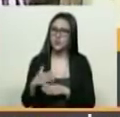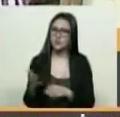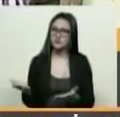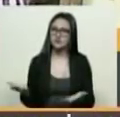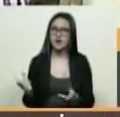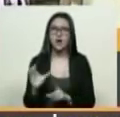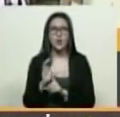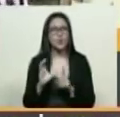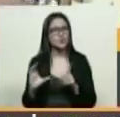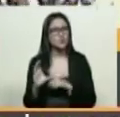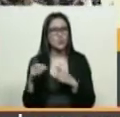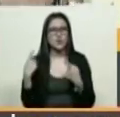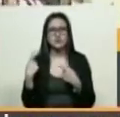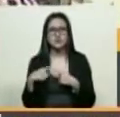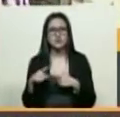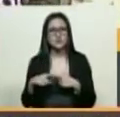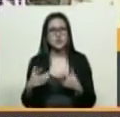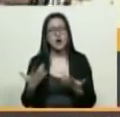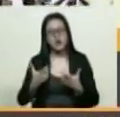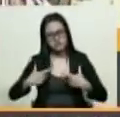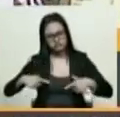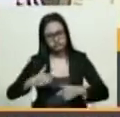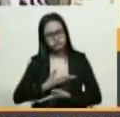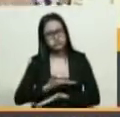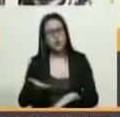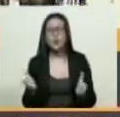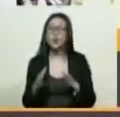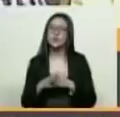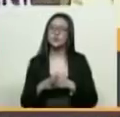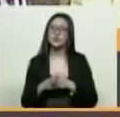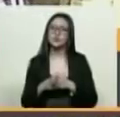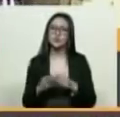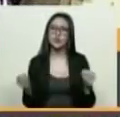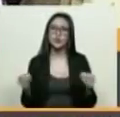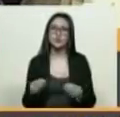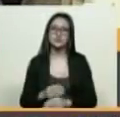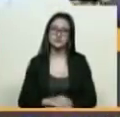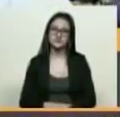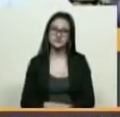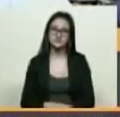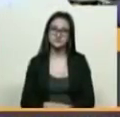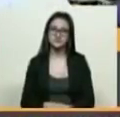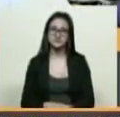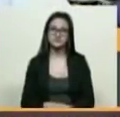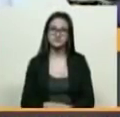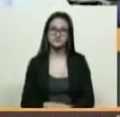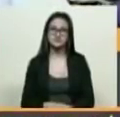en la cultura, hay un espacio para todas y para todos.